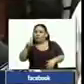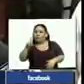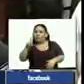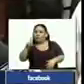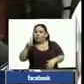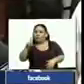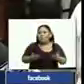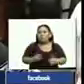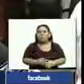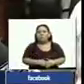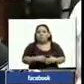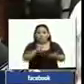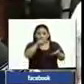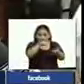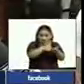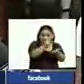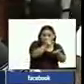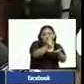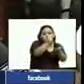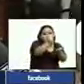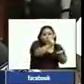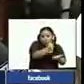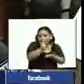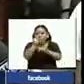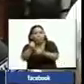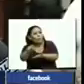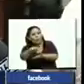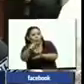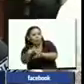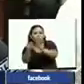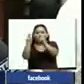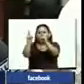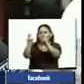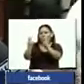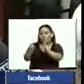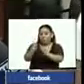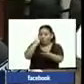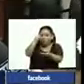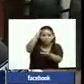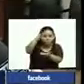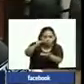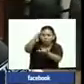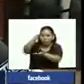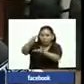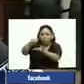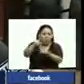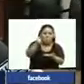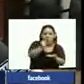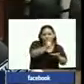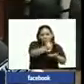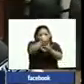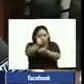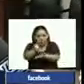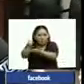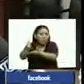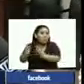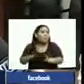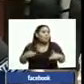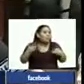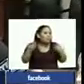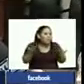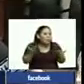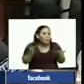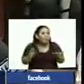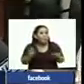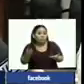usar para reforzar rubros donde se ha disminuido o para hacer las